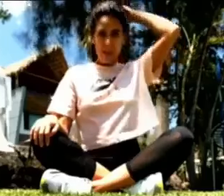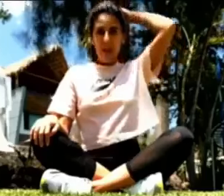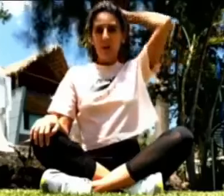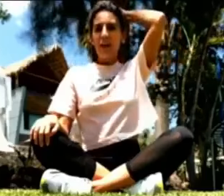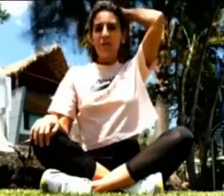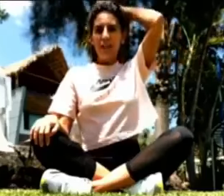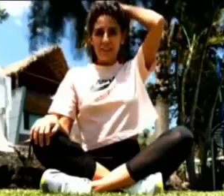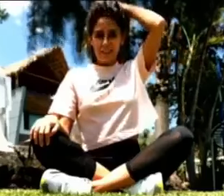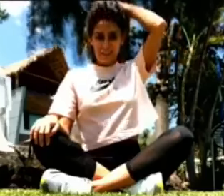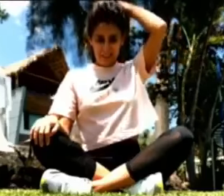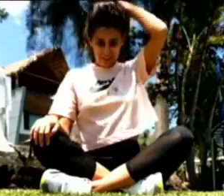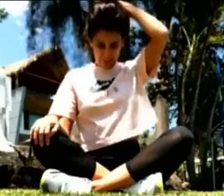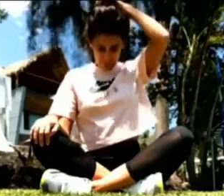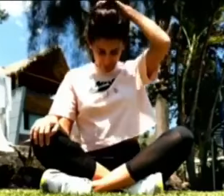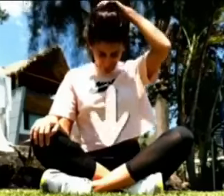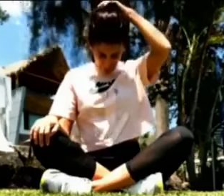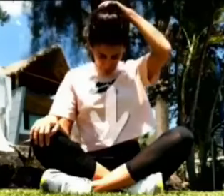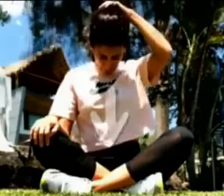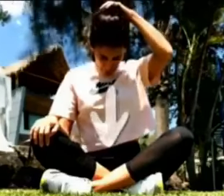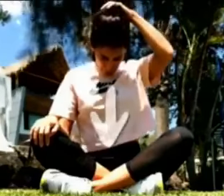Y ahora hacia el centro.